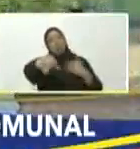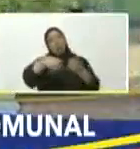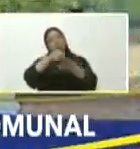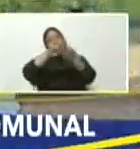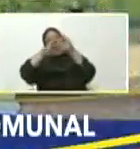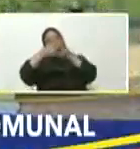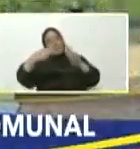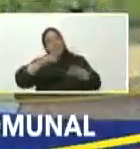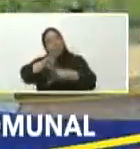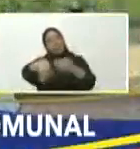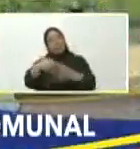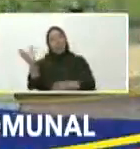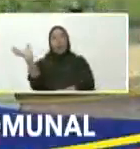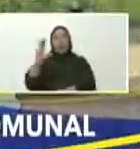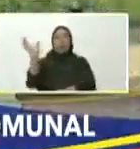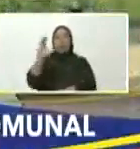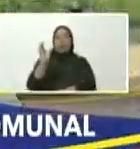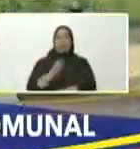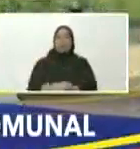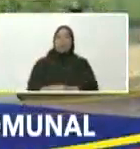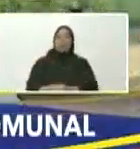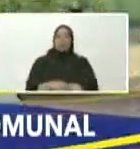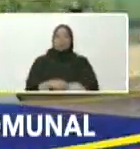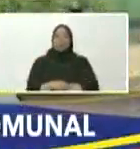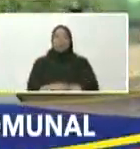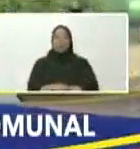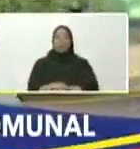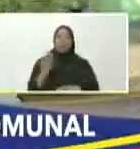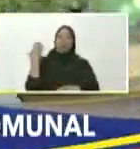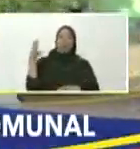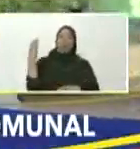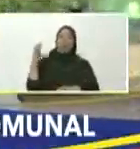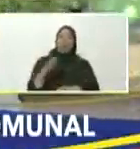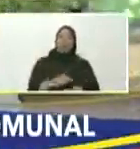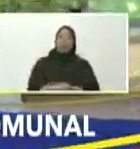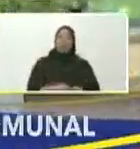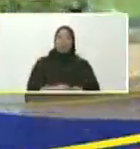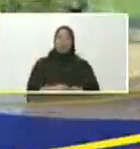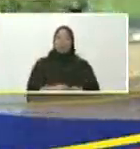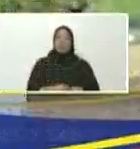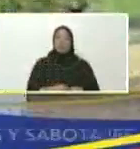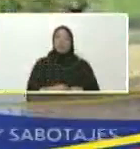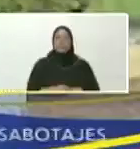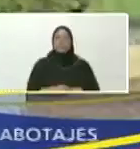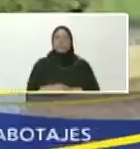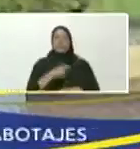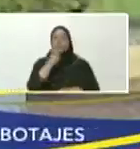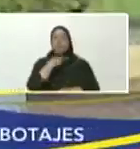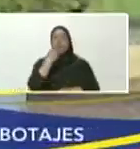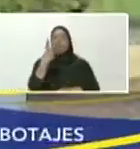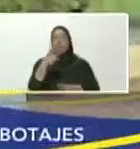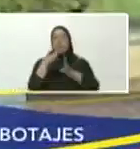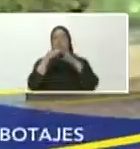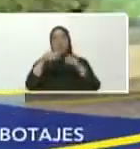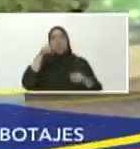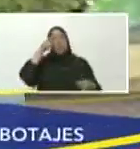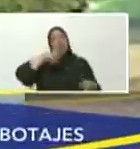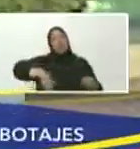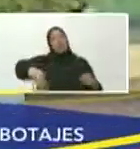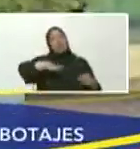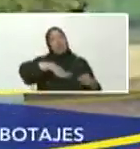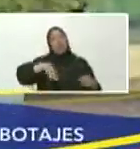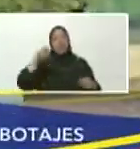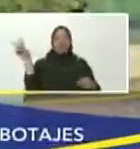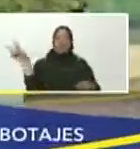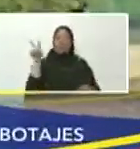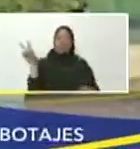colombia claro que sí y en eso llevo la voz de todo el pueblo de venezuela